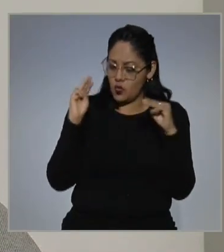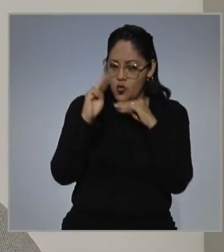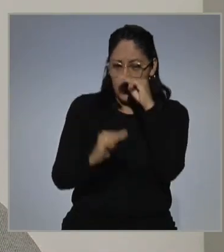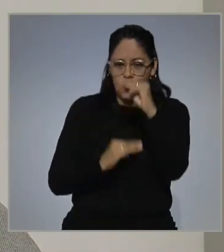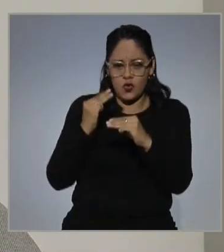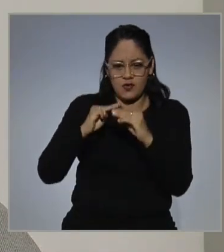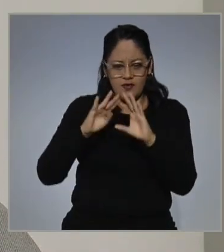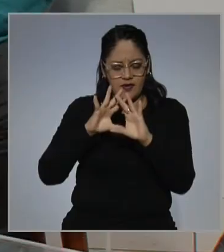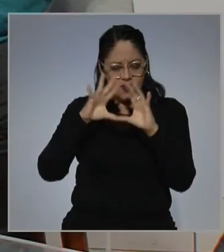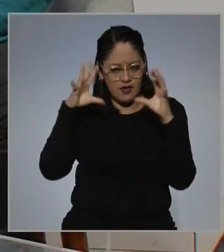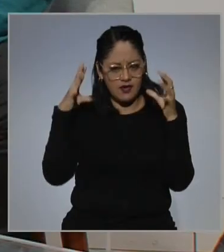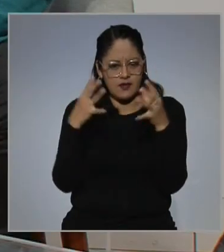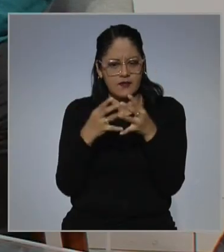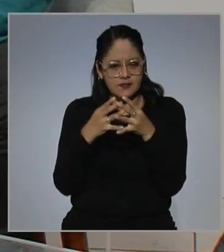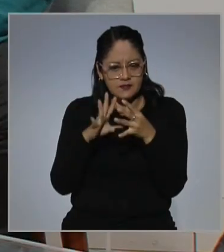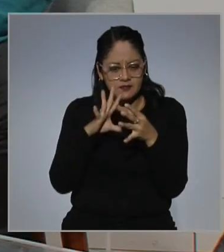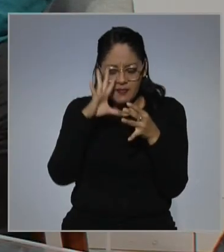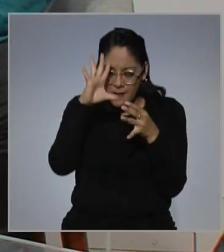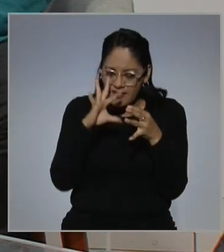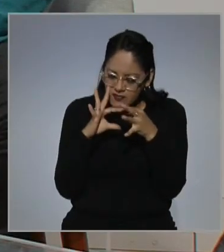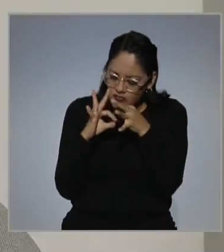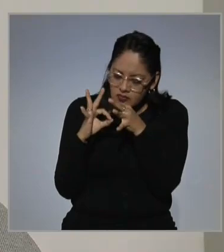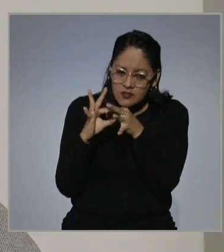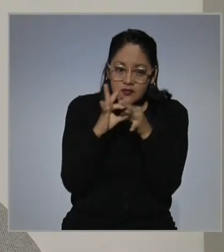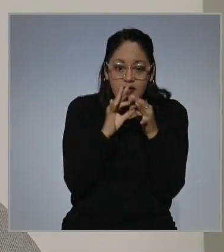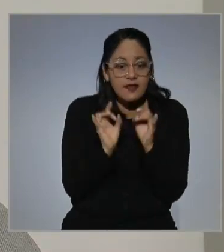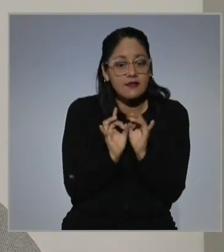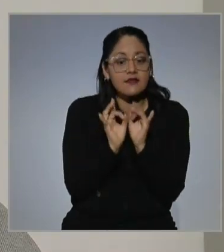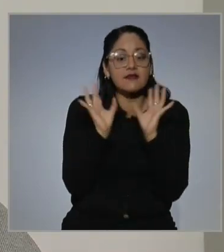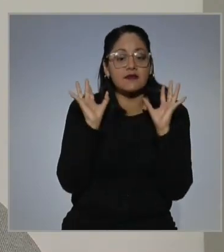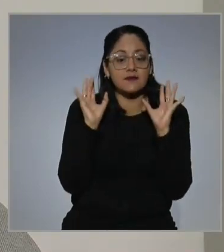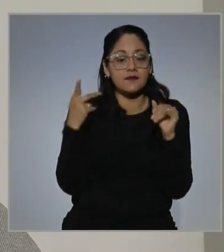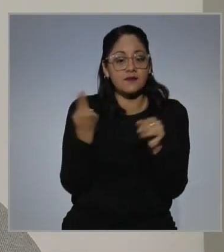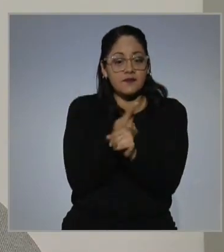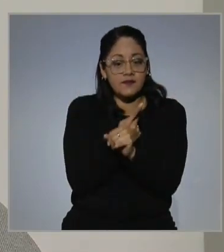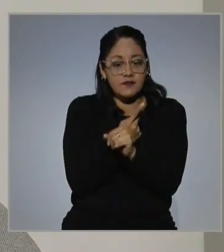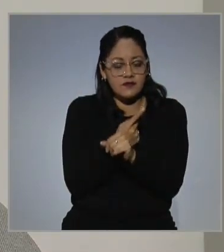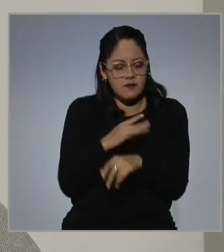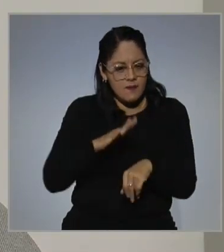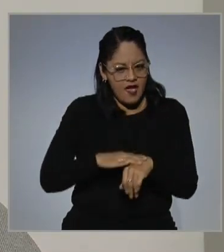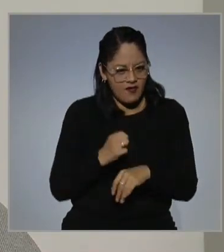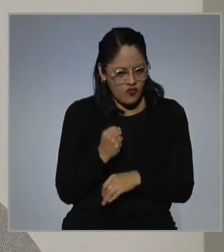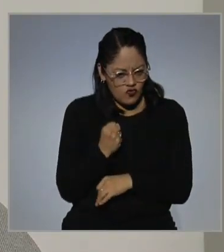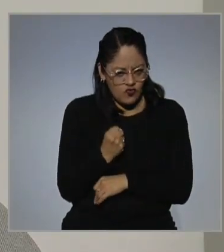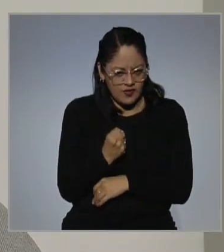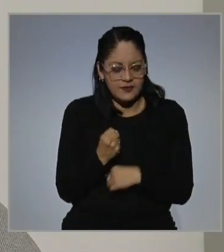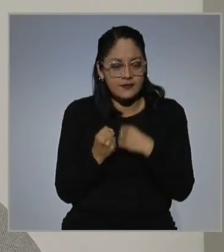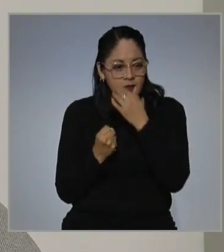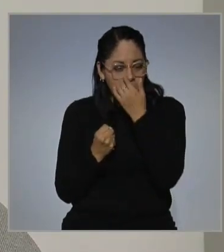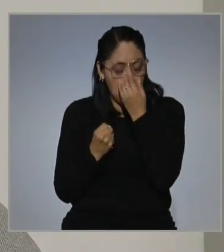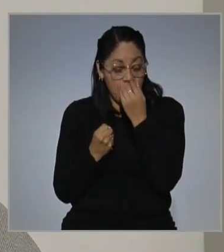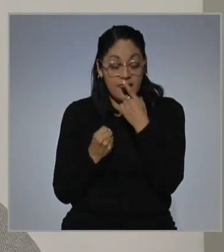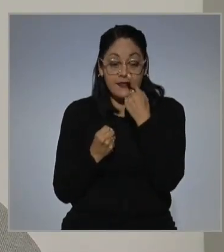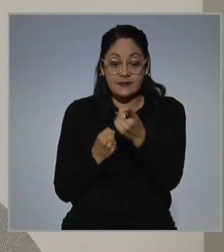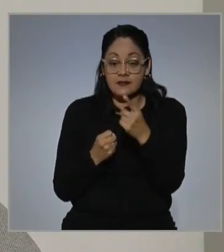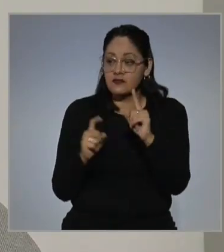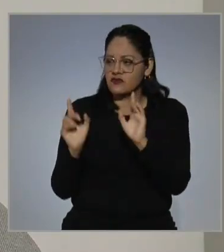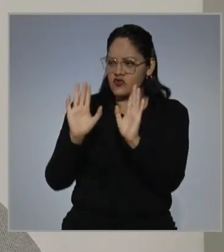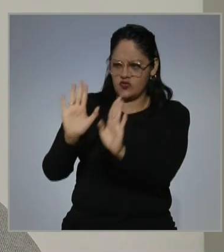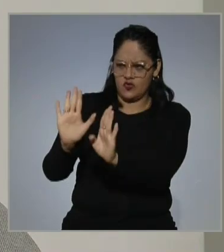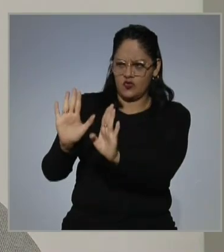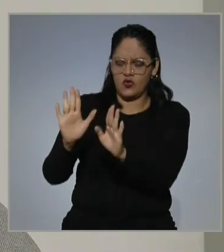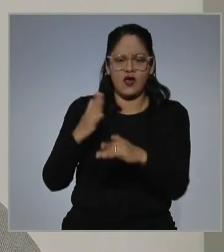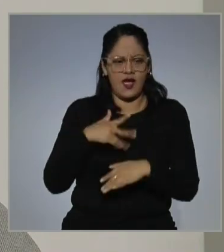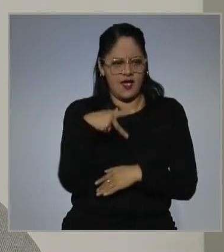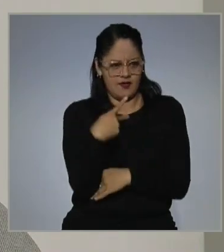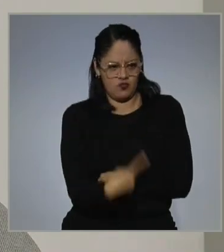que íbamos a un proceso de homogenización, y de repente se adquiere fuerza el decir, no, aquí tenemos algo